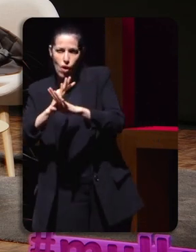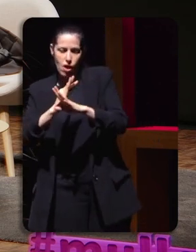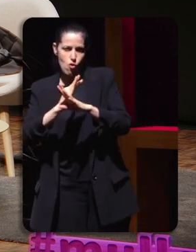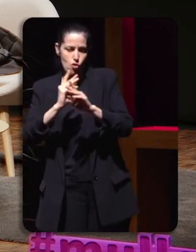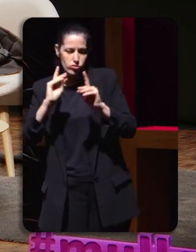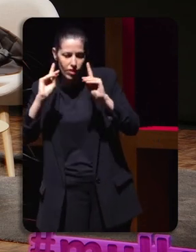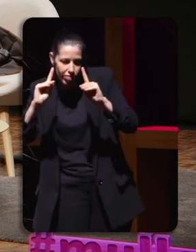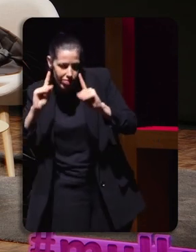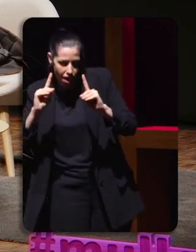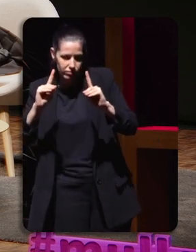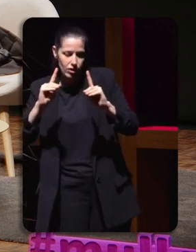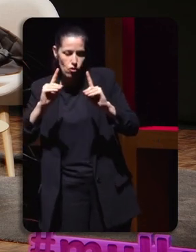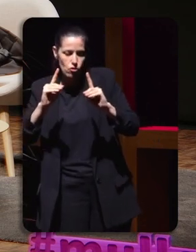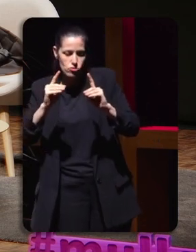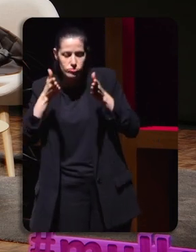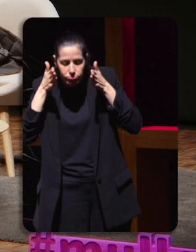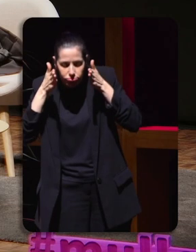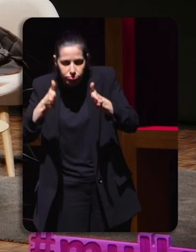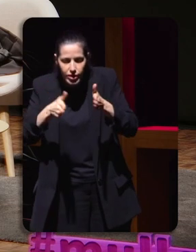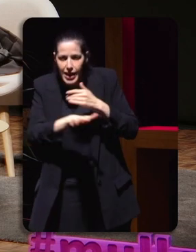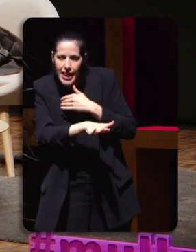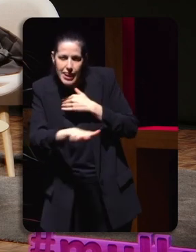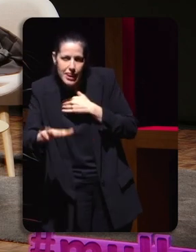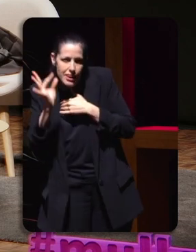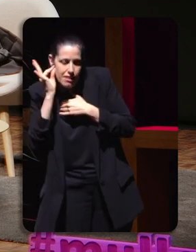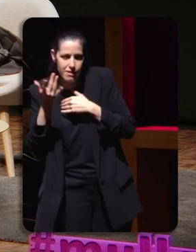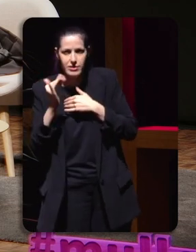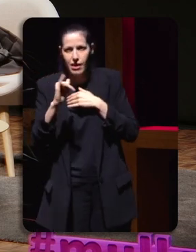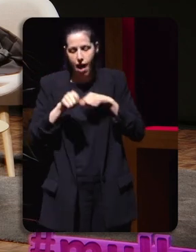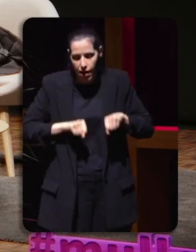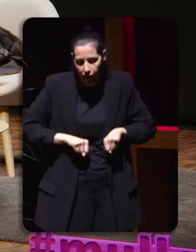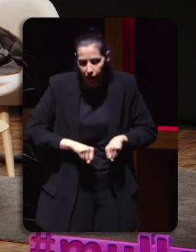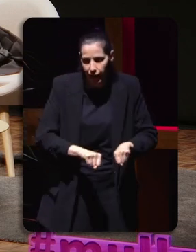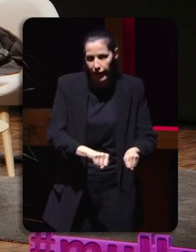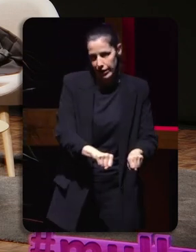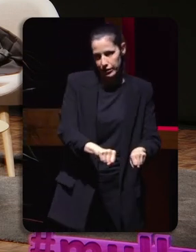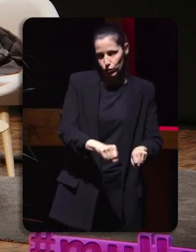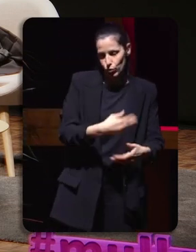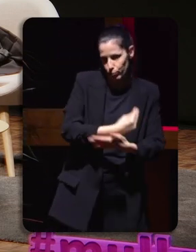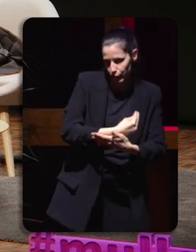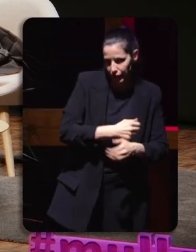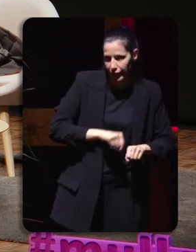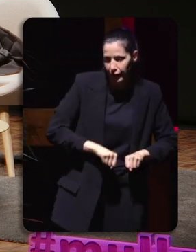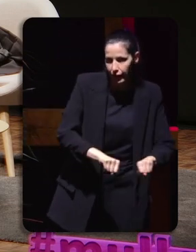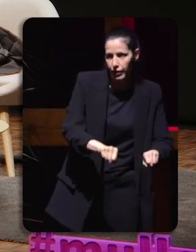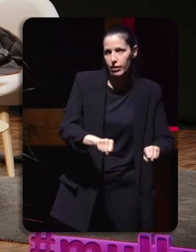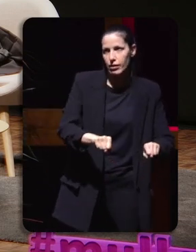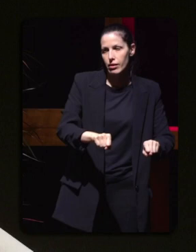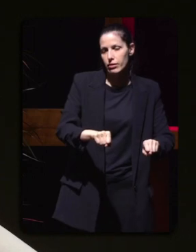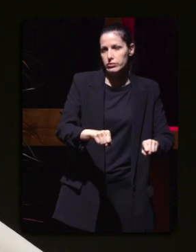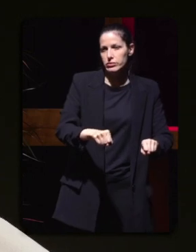sigue habiendo un montón de carritos que empujar da igual No digo que de igual pero estamos